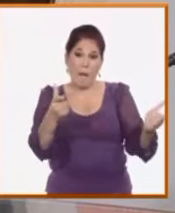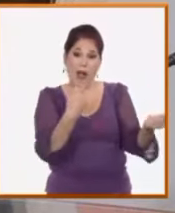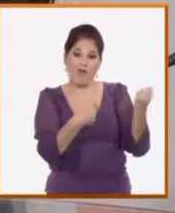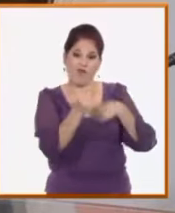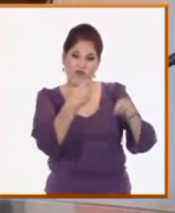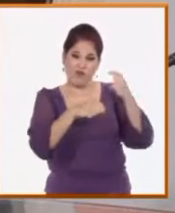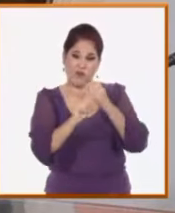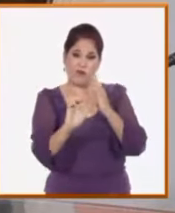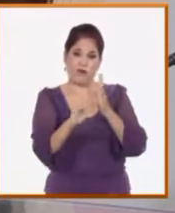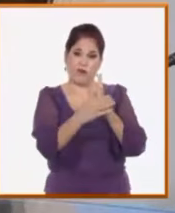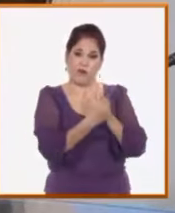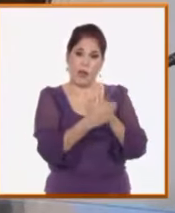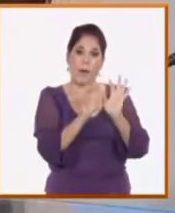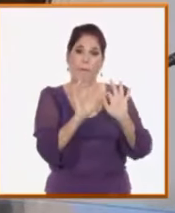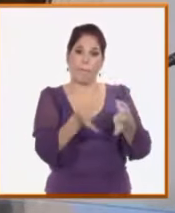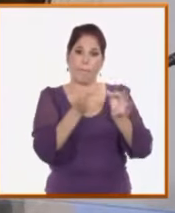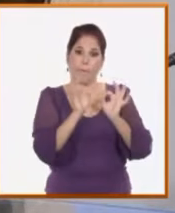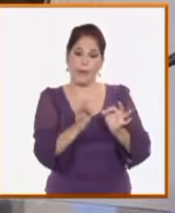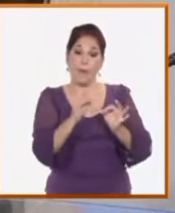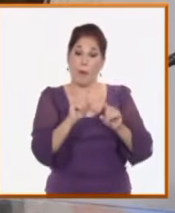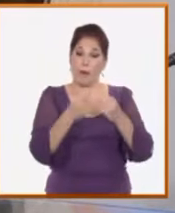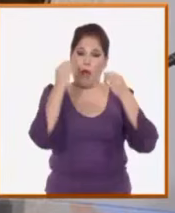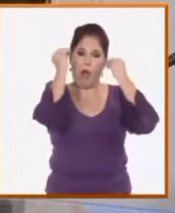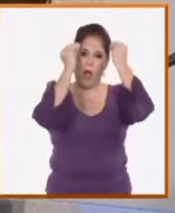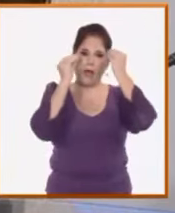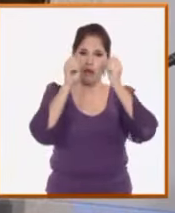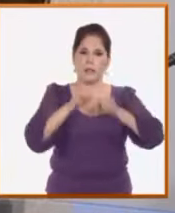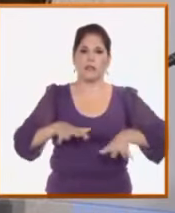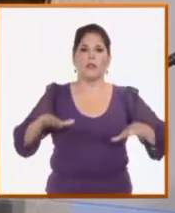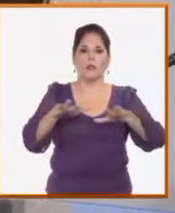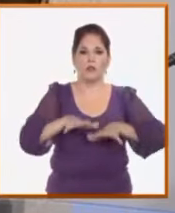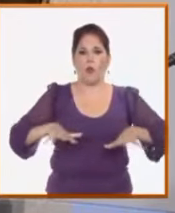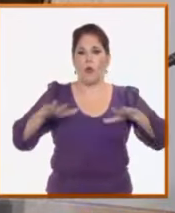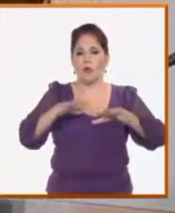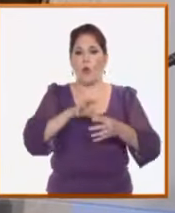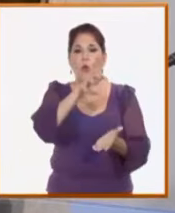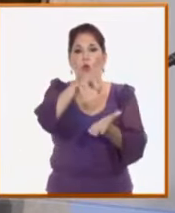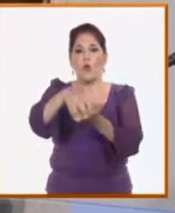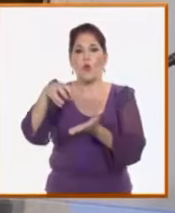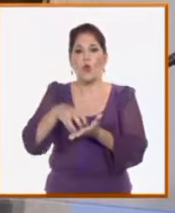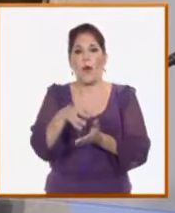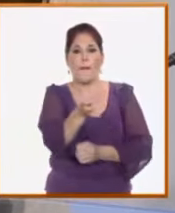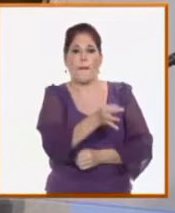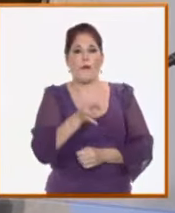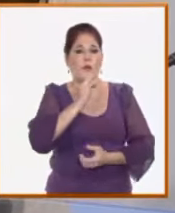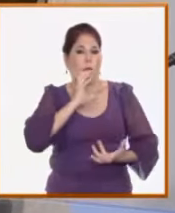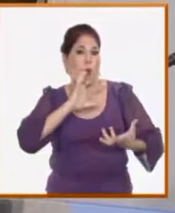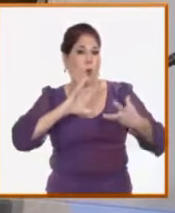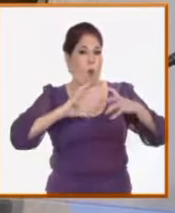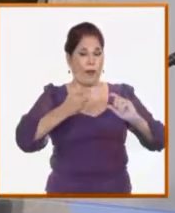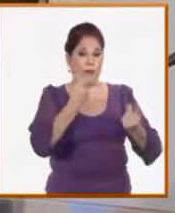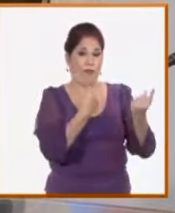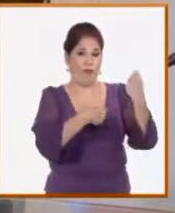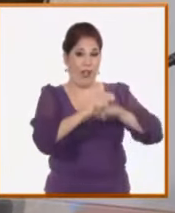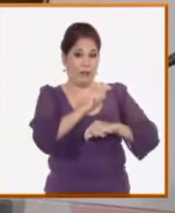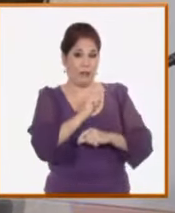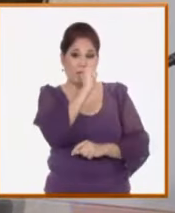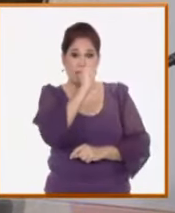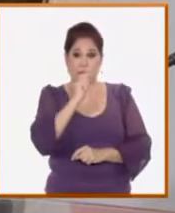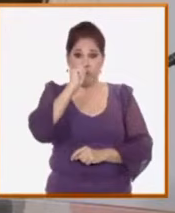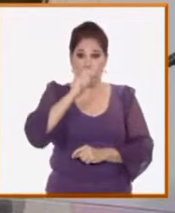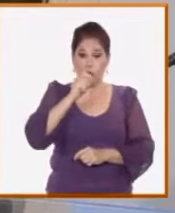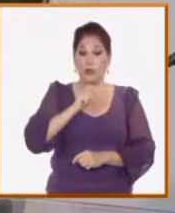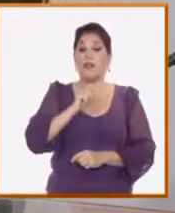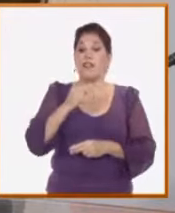expendio a partir del análisis de la situación operativa en lugares municipios de complejidad por el tráfico y consumo de droga